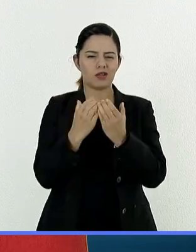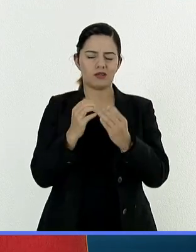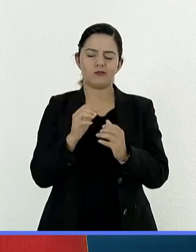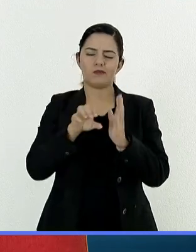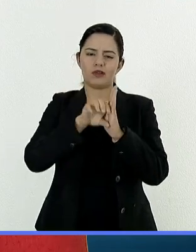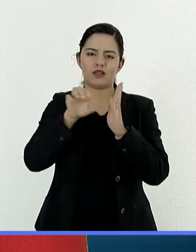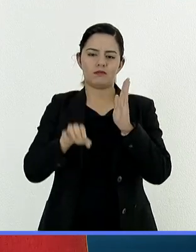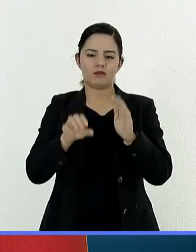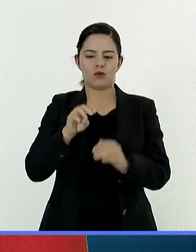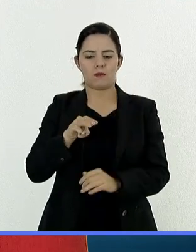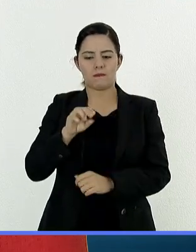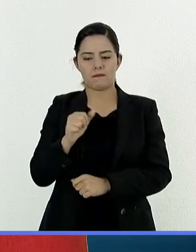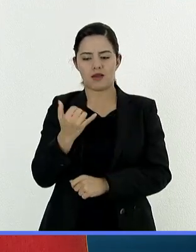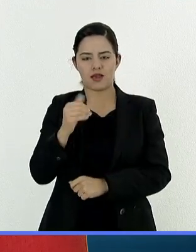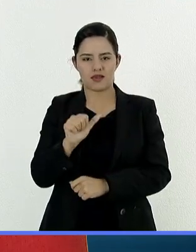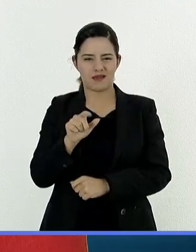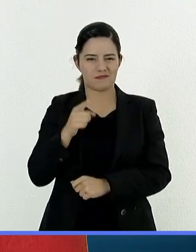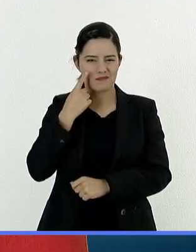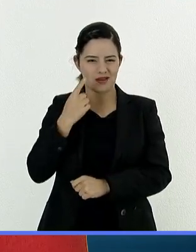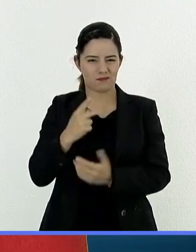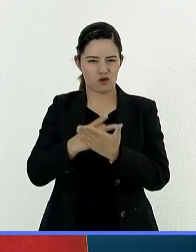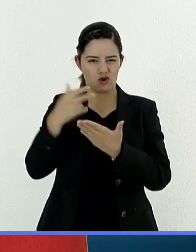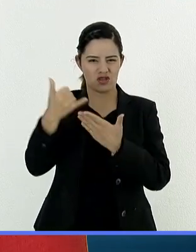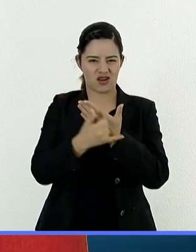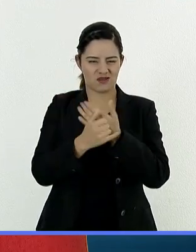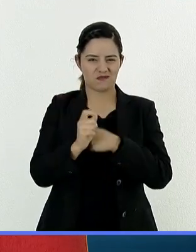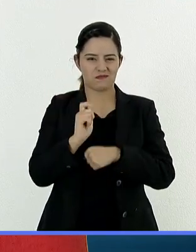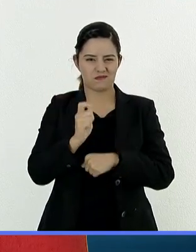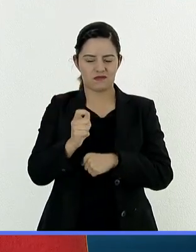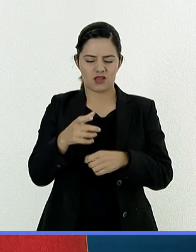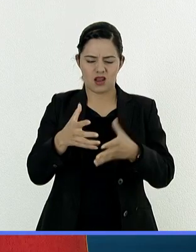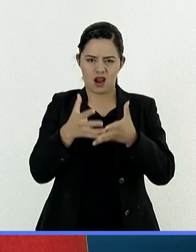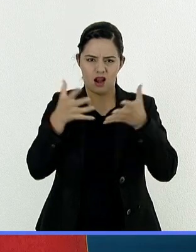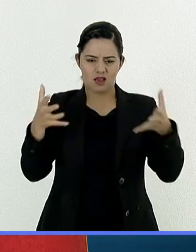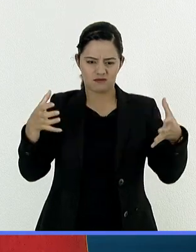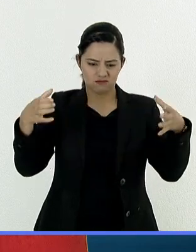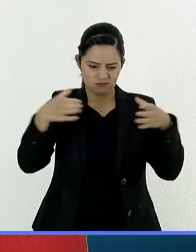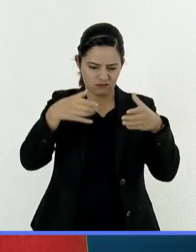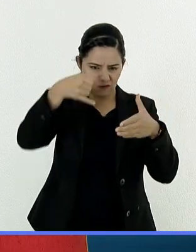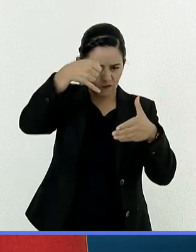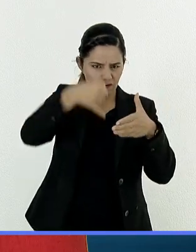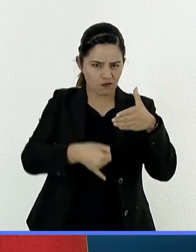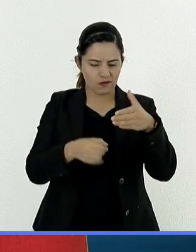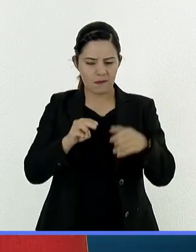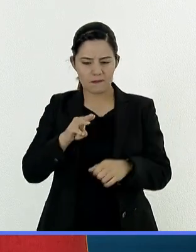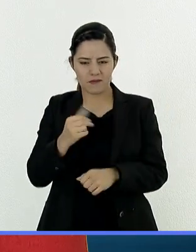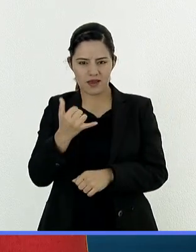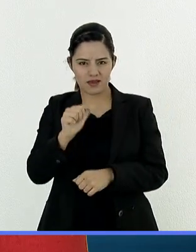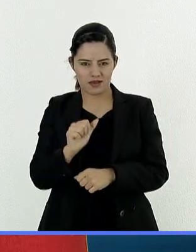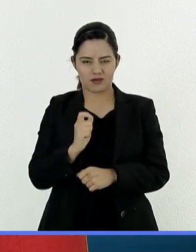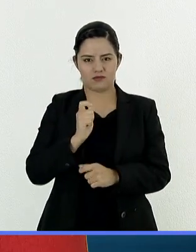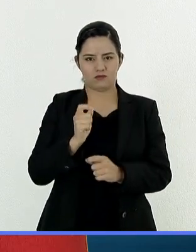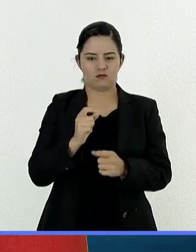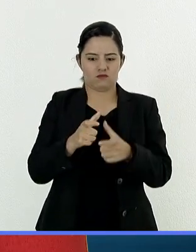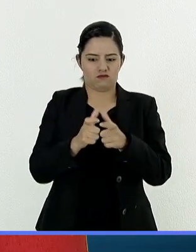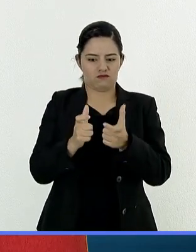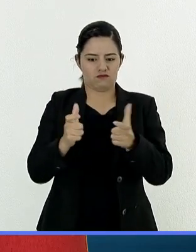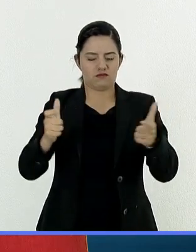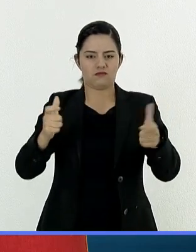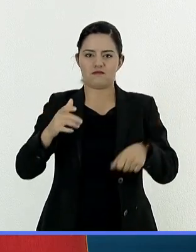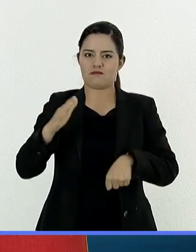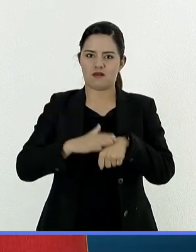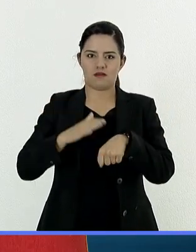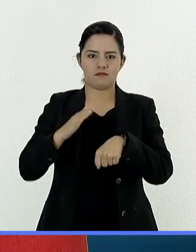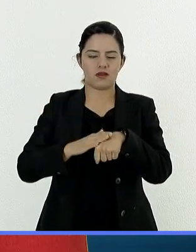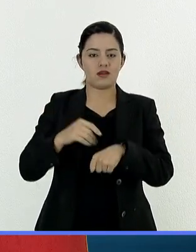también de este gran proyecto llamado El Gran acuífero Maya Se trata de una iniciativa que se ha ido ampliando y Bueno aquí en tv UNAM hace